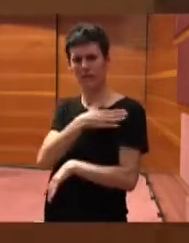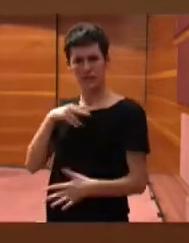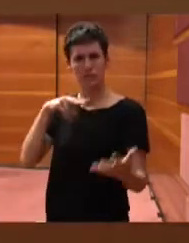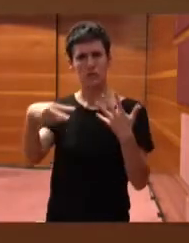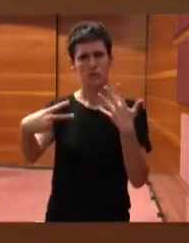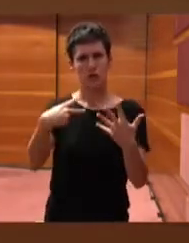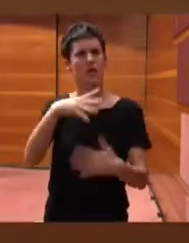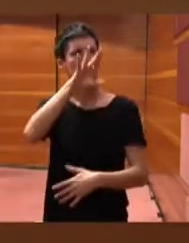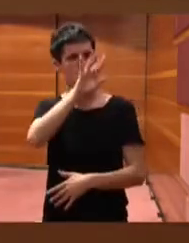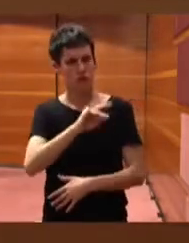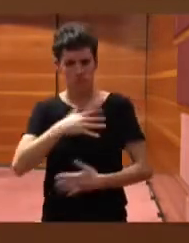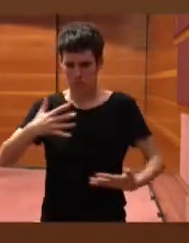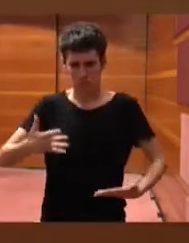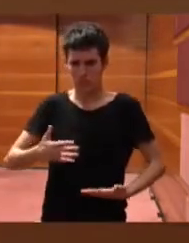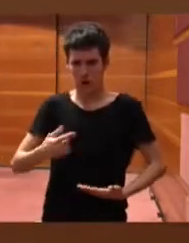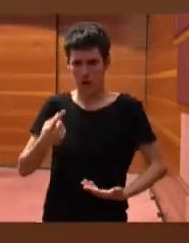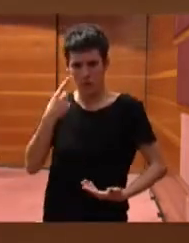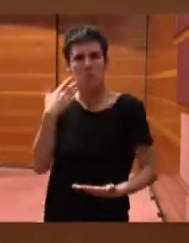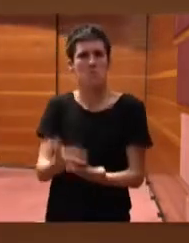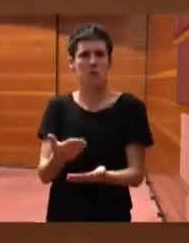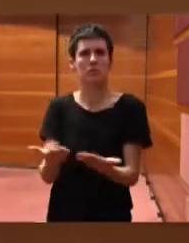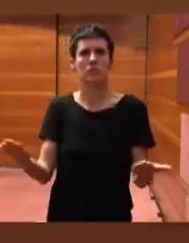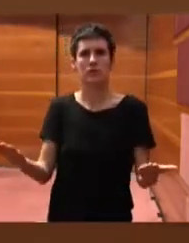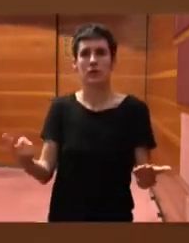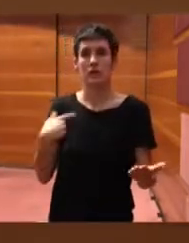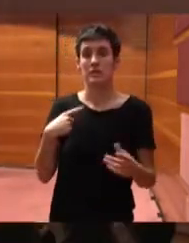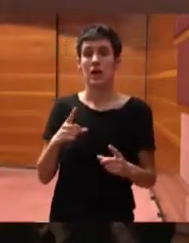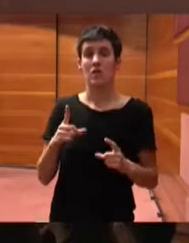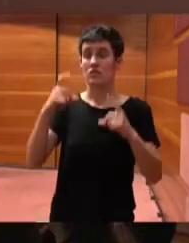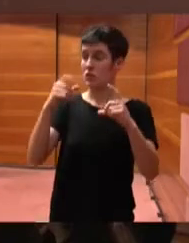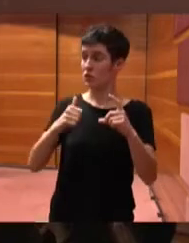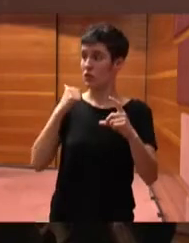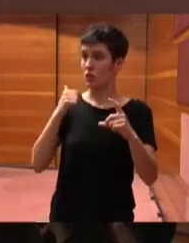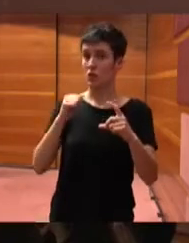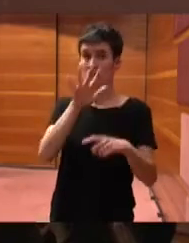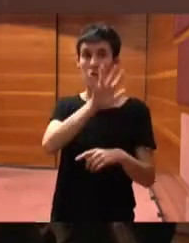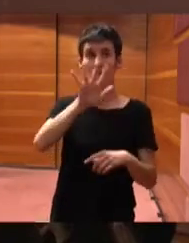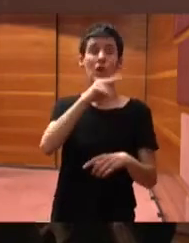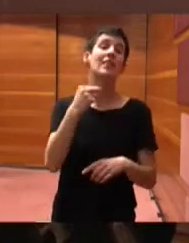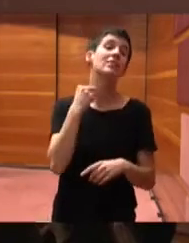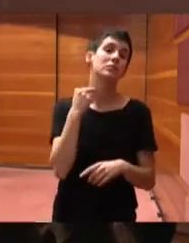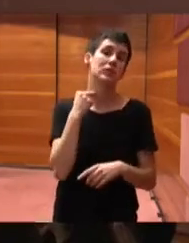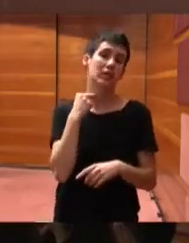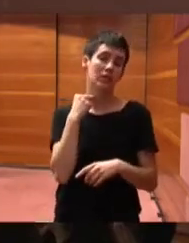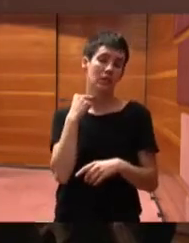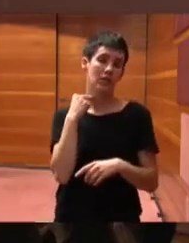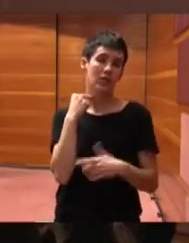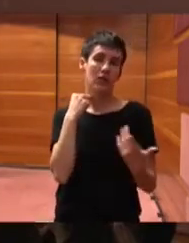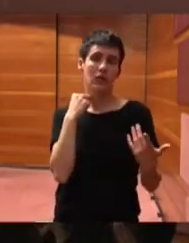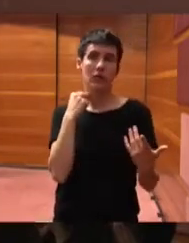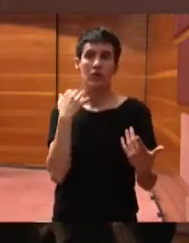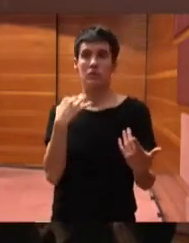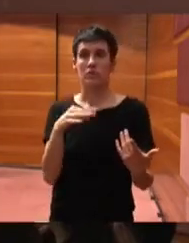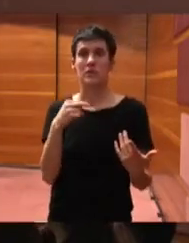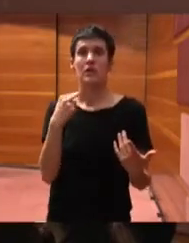Sí. Pues lo vamos a demostrar. Esta captura que he hecho yo es de la parte de diputación. ¿Qué suele haber en